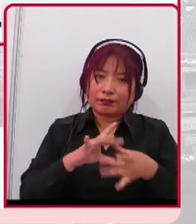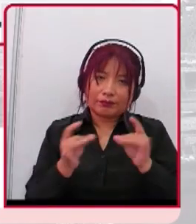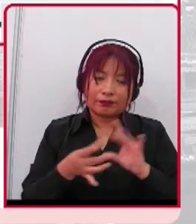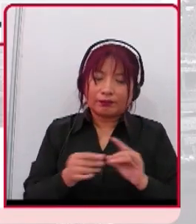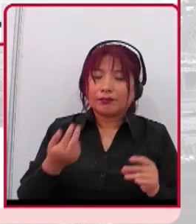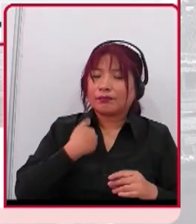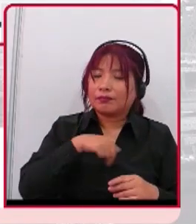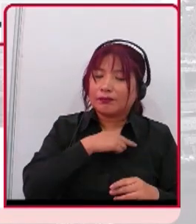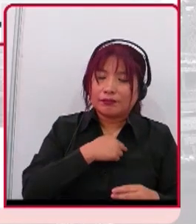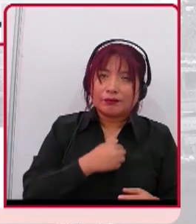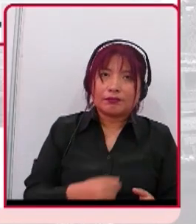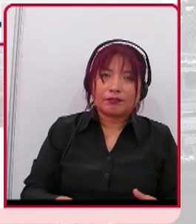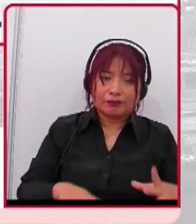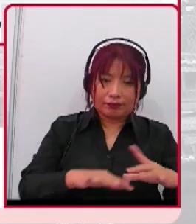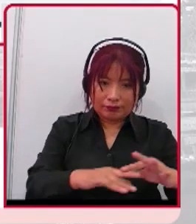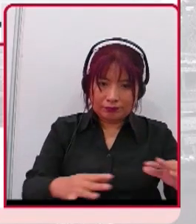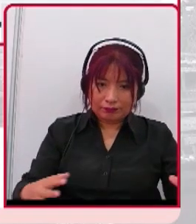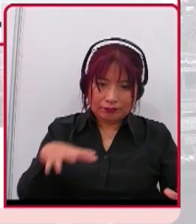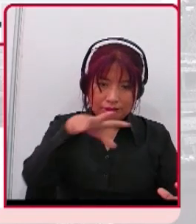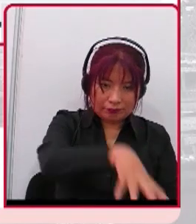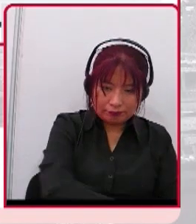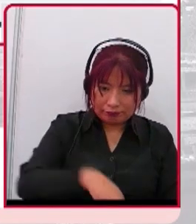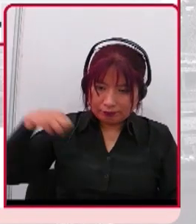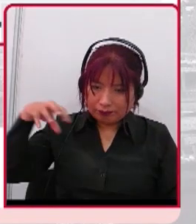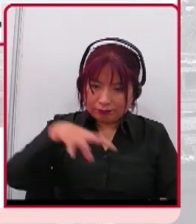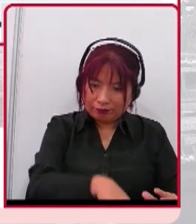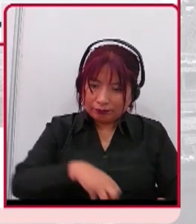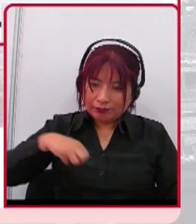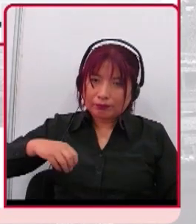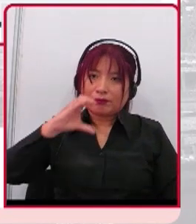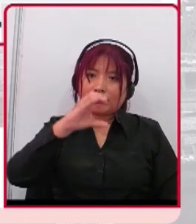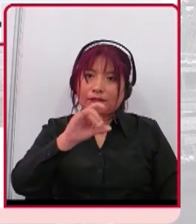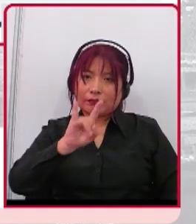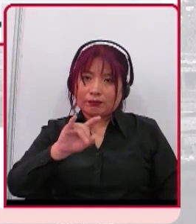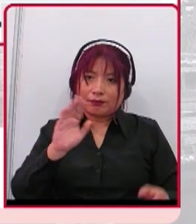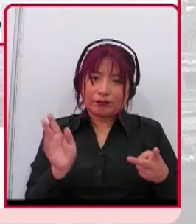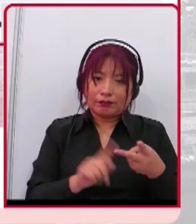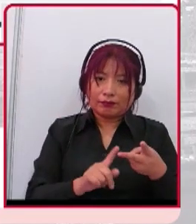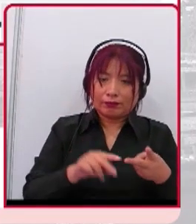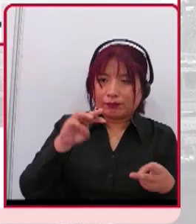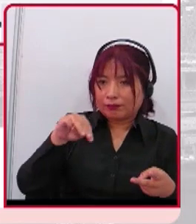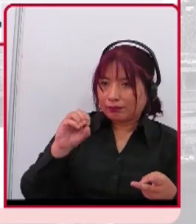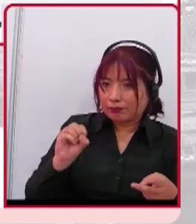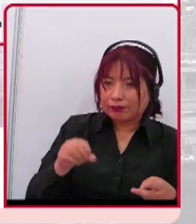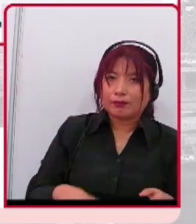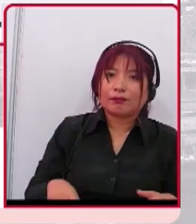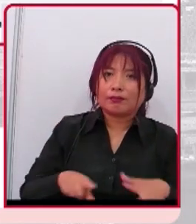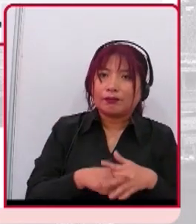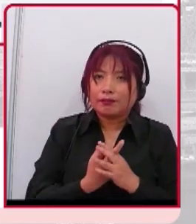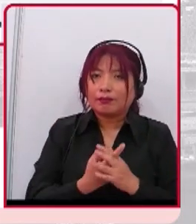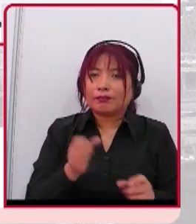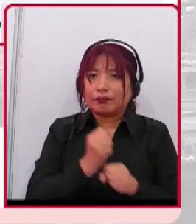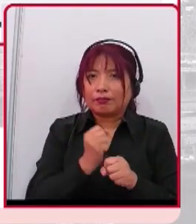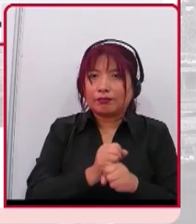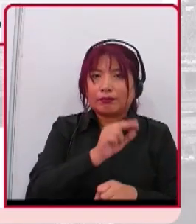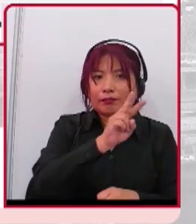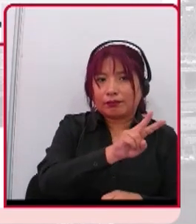un yacimiento de cobre y molibdeno y venimos operando a partir del año 2014 en